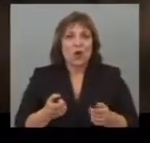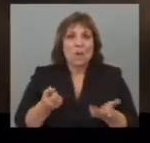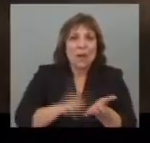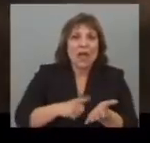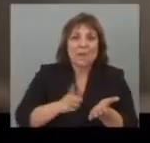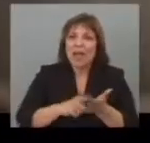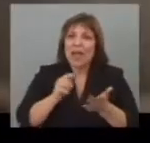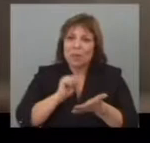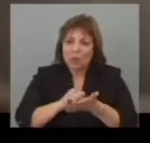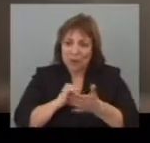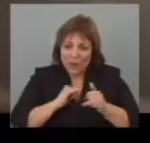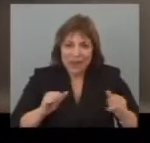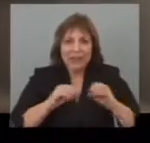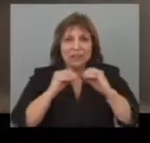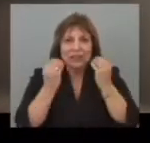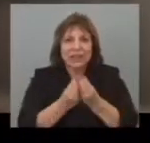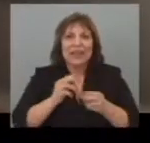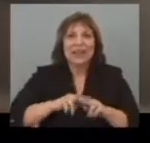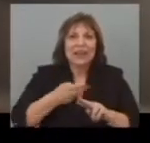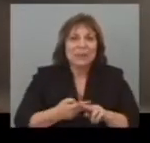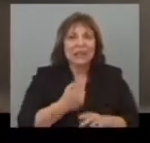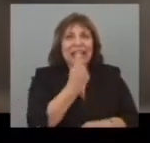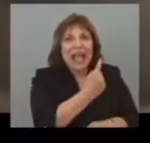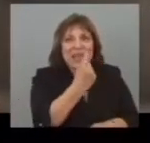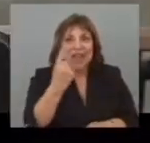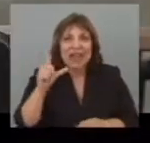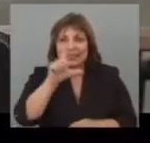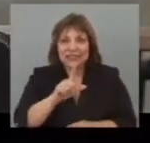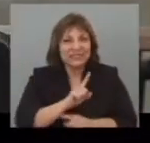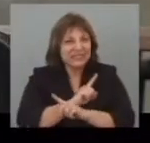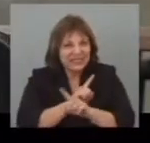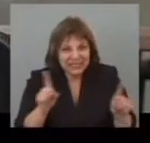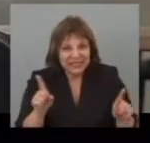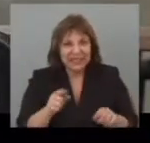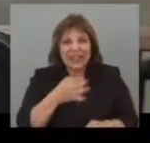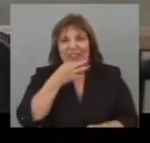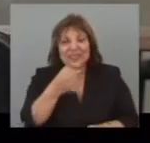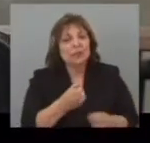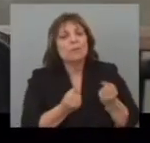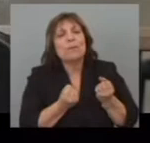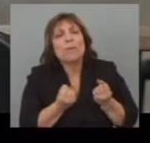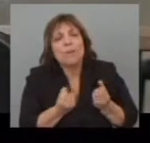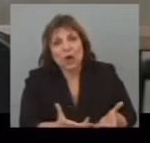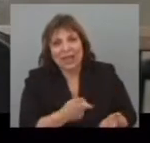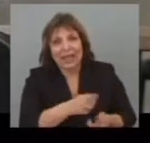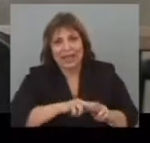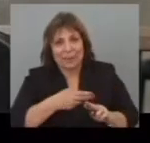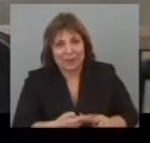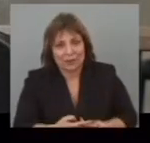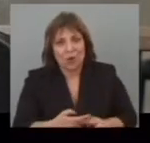Que se publiquen las cifras de repetición por liceo sin un análisis sin un análisis que